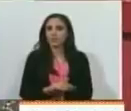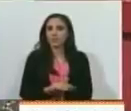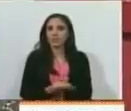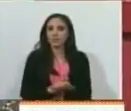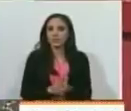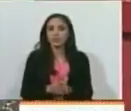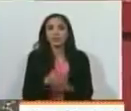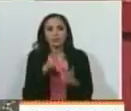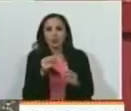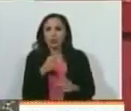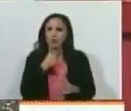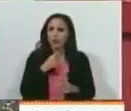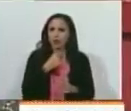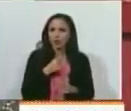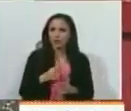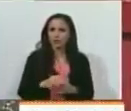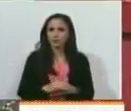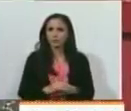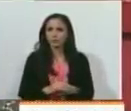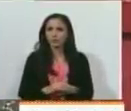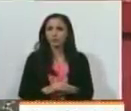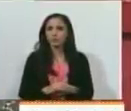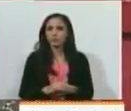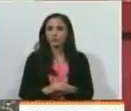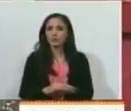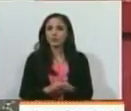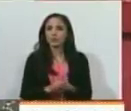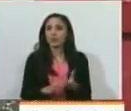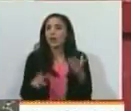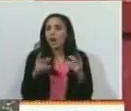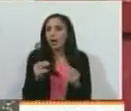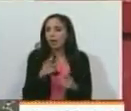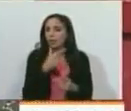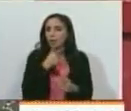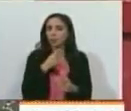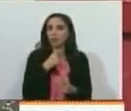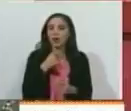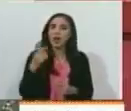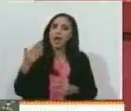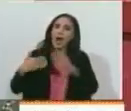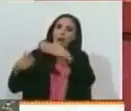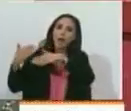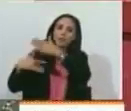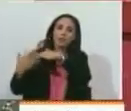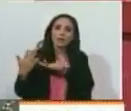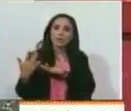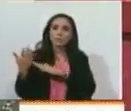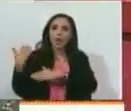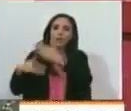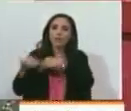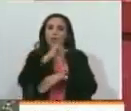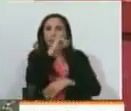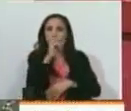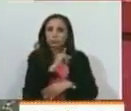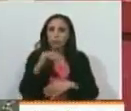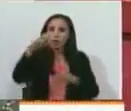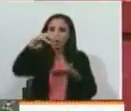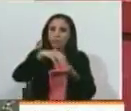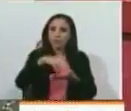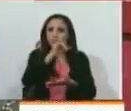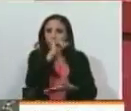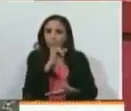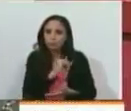está que no sabemos. Por ahí se lanzó un señor que es evangélico, se lanzó Leocenis García, bienvenido, Ellen,